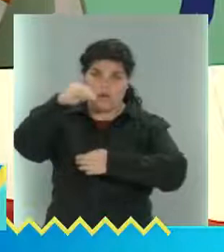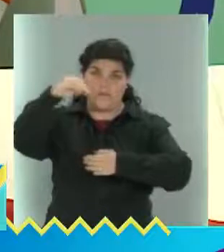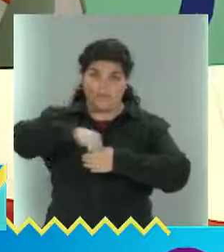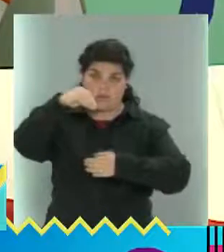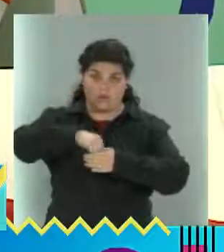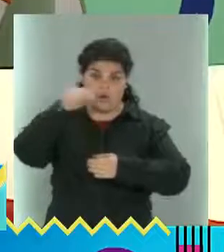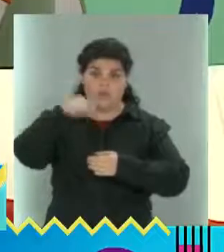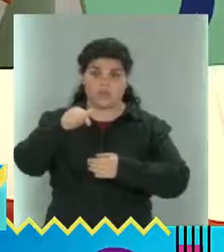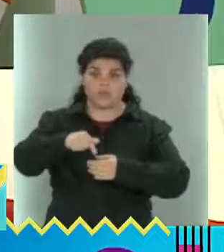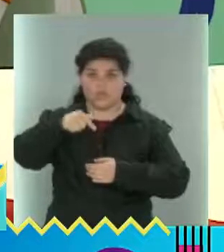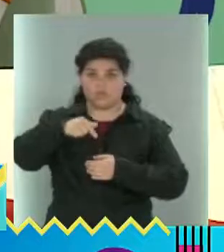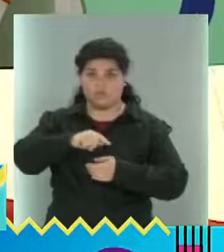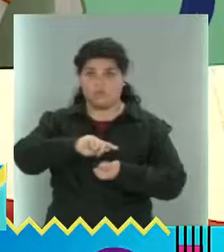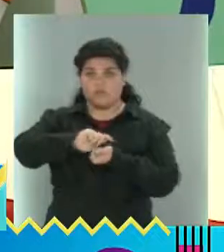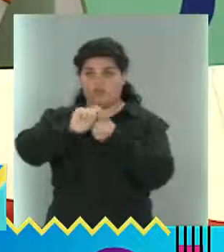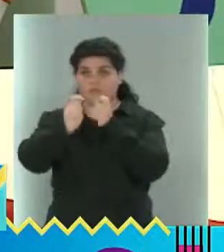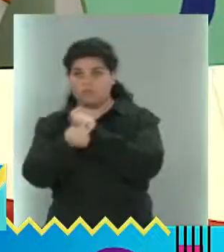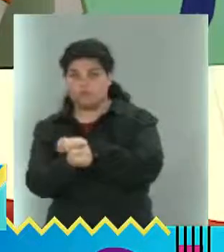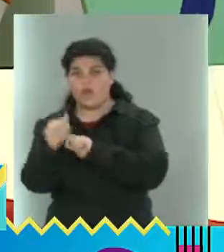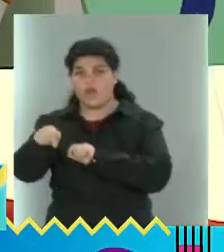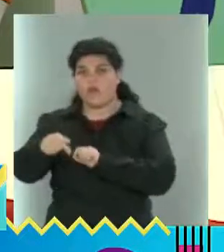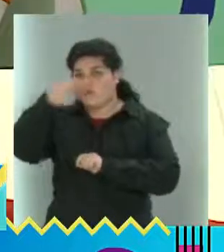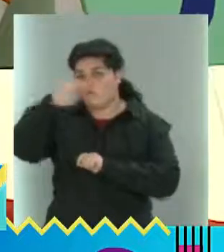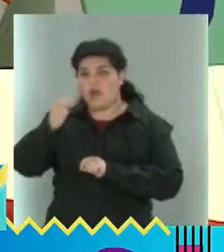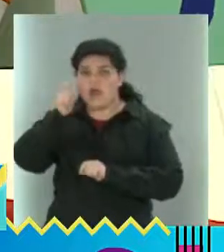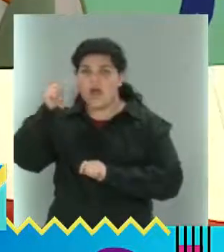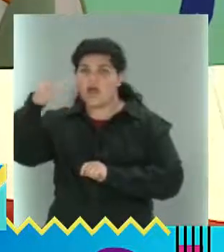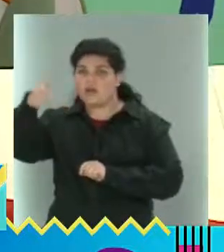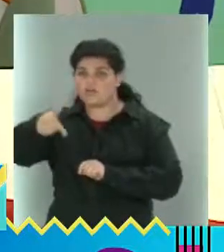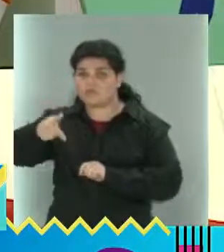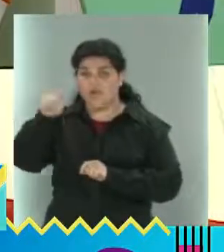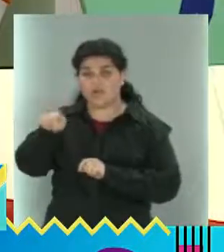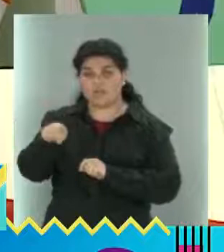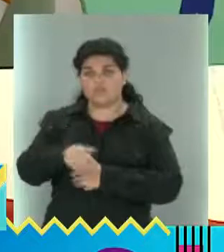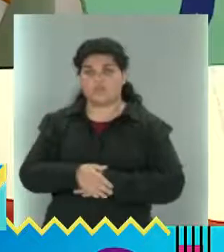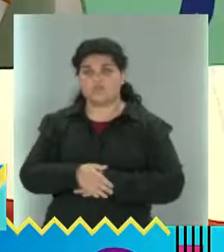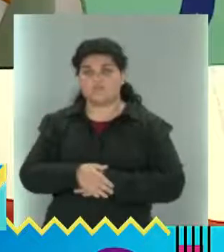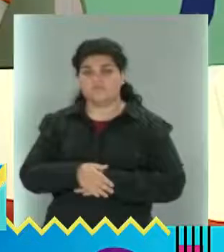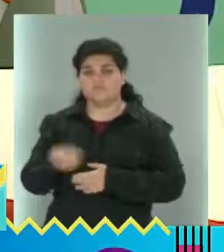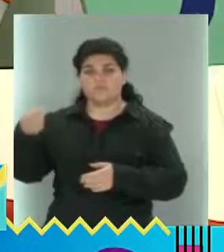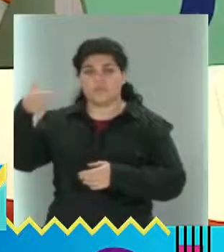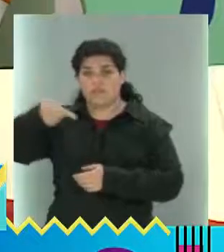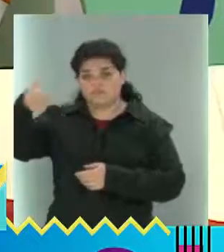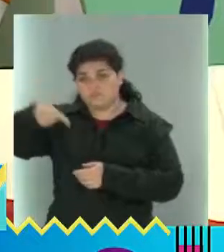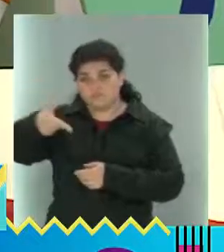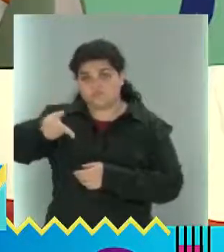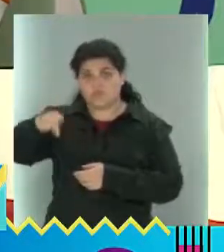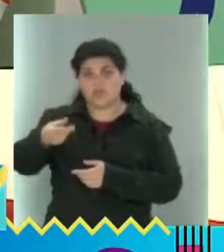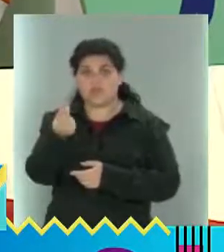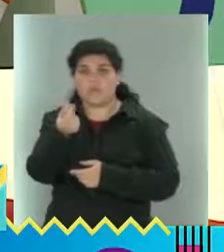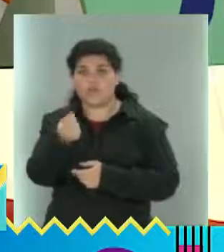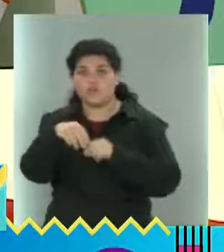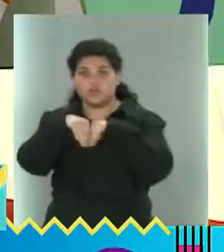litro de nafta a la hora de ir a cargar la estación de servicio, porque digo, necesitamos poner